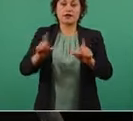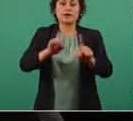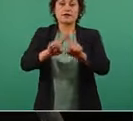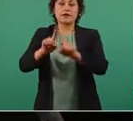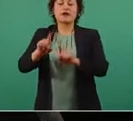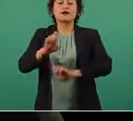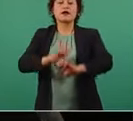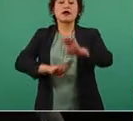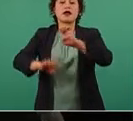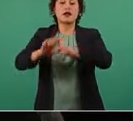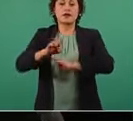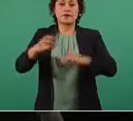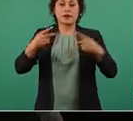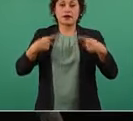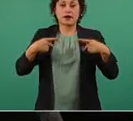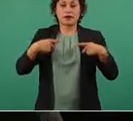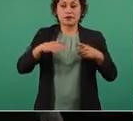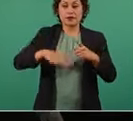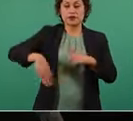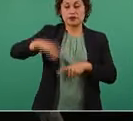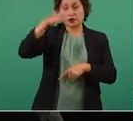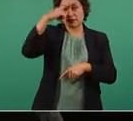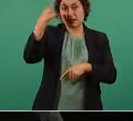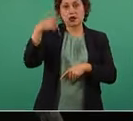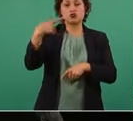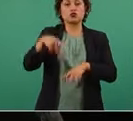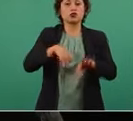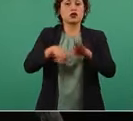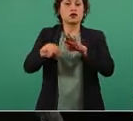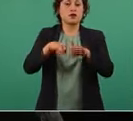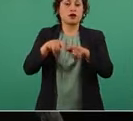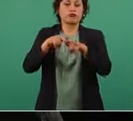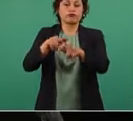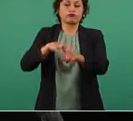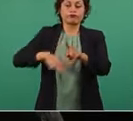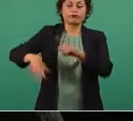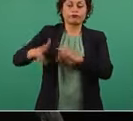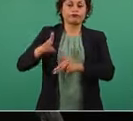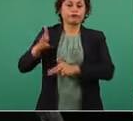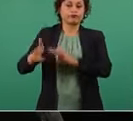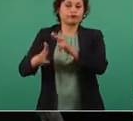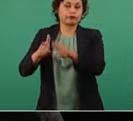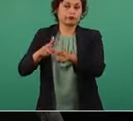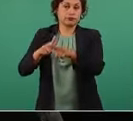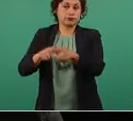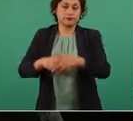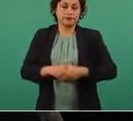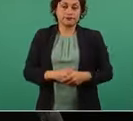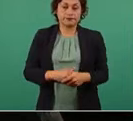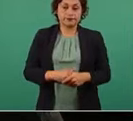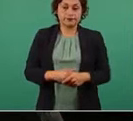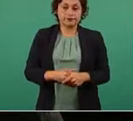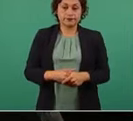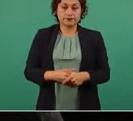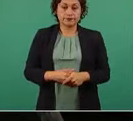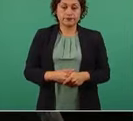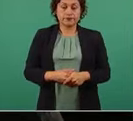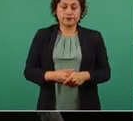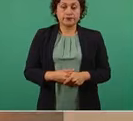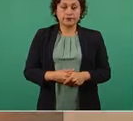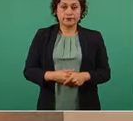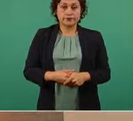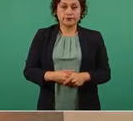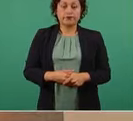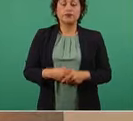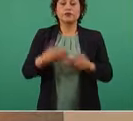que puedan laborar a todo lo largo de las vías férreas. La que sigue, por favor. En lo